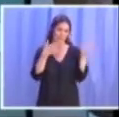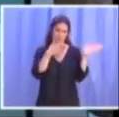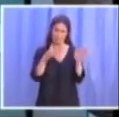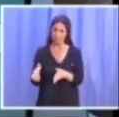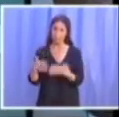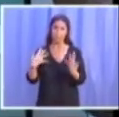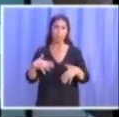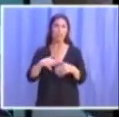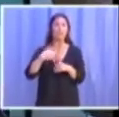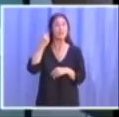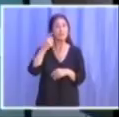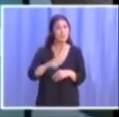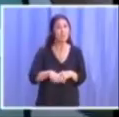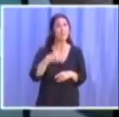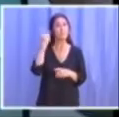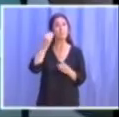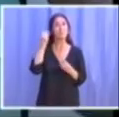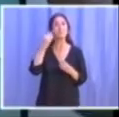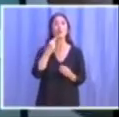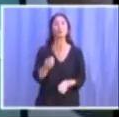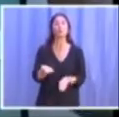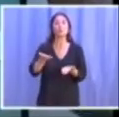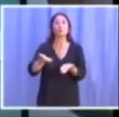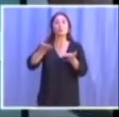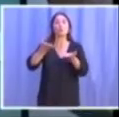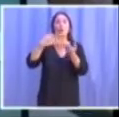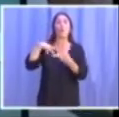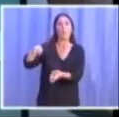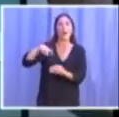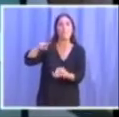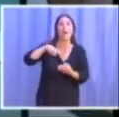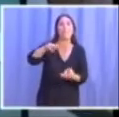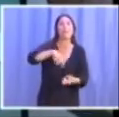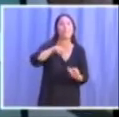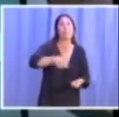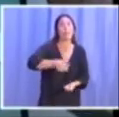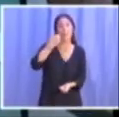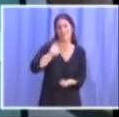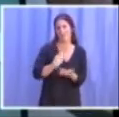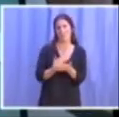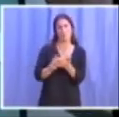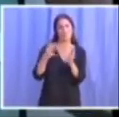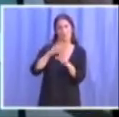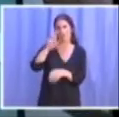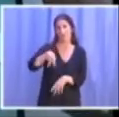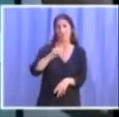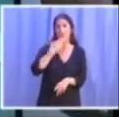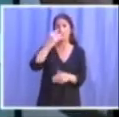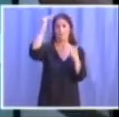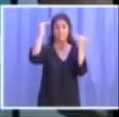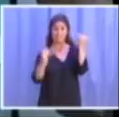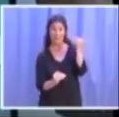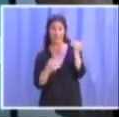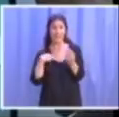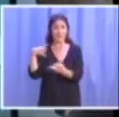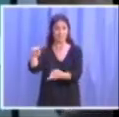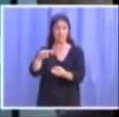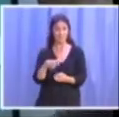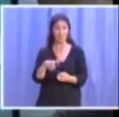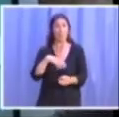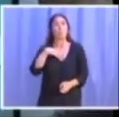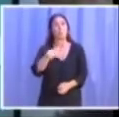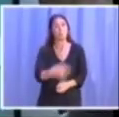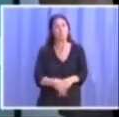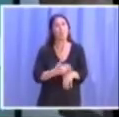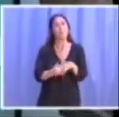que entender que no por subir los impuestos se recauda más, como ya hemos demostrado desde Ciudadanos. Y por tanto, bajando los impuestos, puedes hacer que al